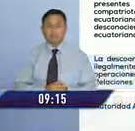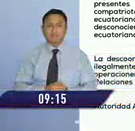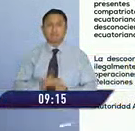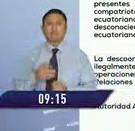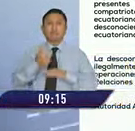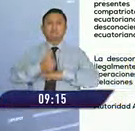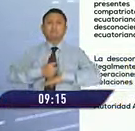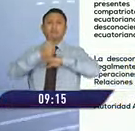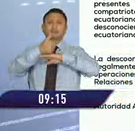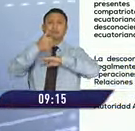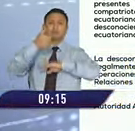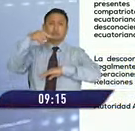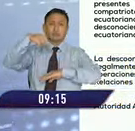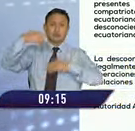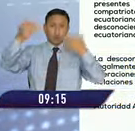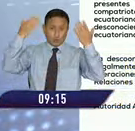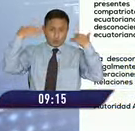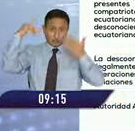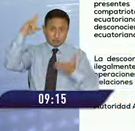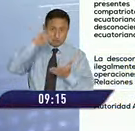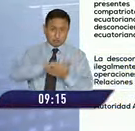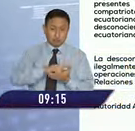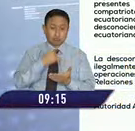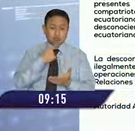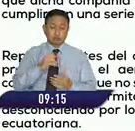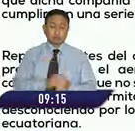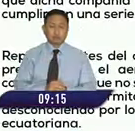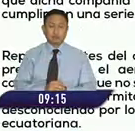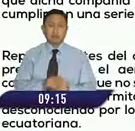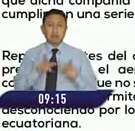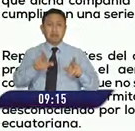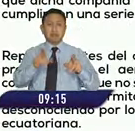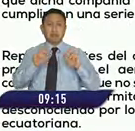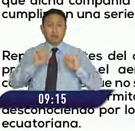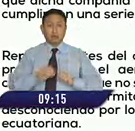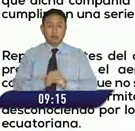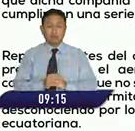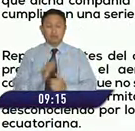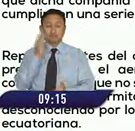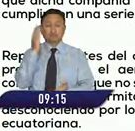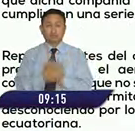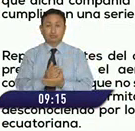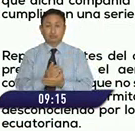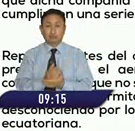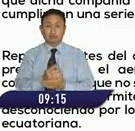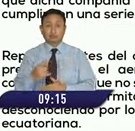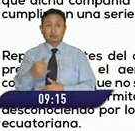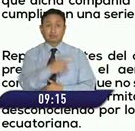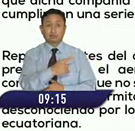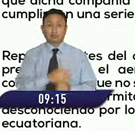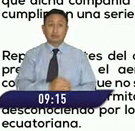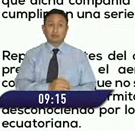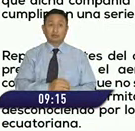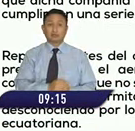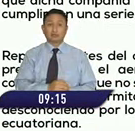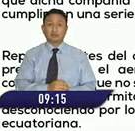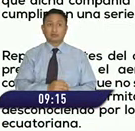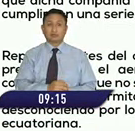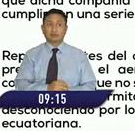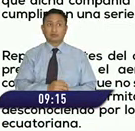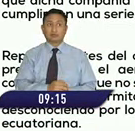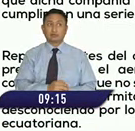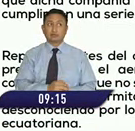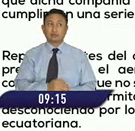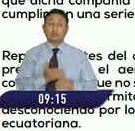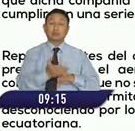la autoridad aeroportuaria de Guayaquil es un comunicado informó que el permiso había sido revocado por el consejo nacional de Aviación civil hace más